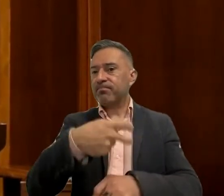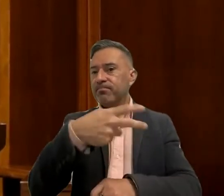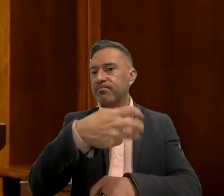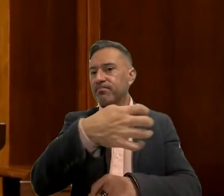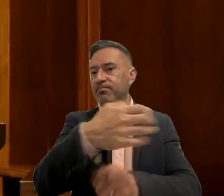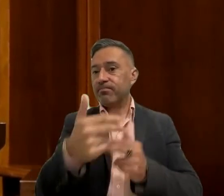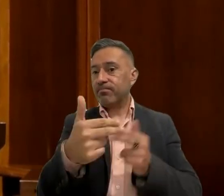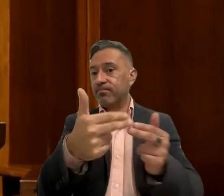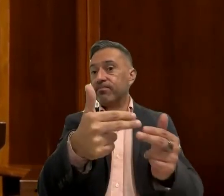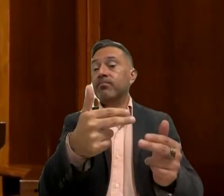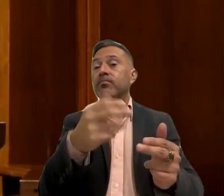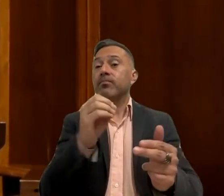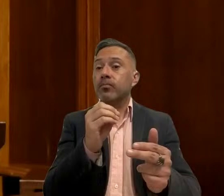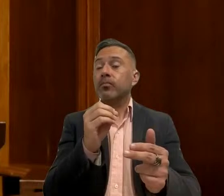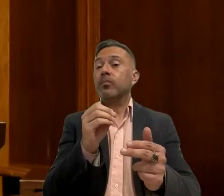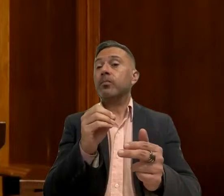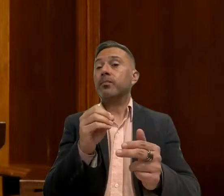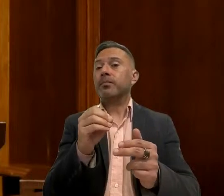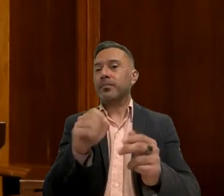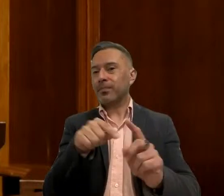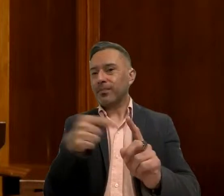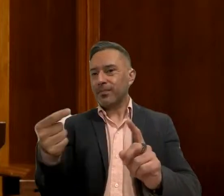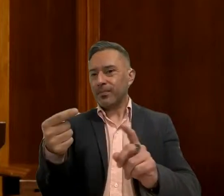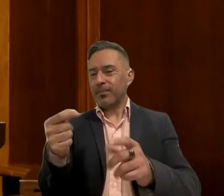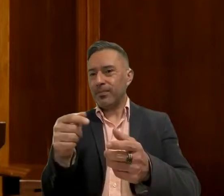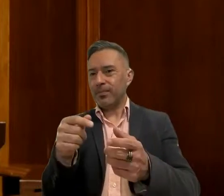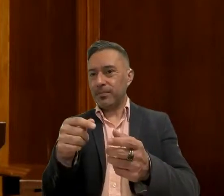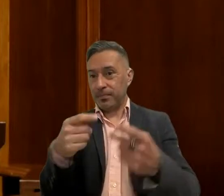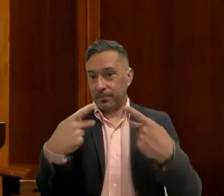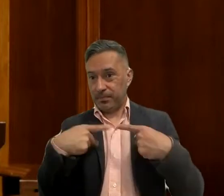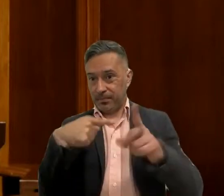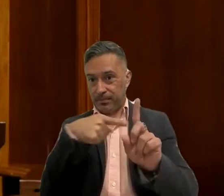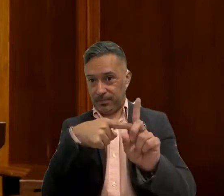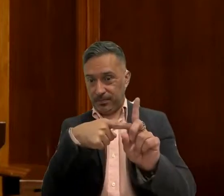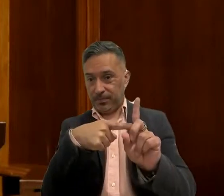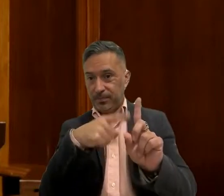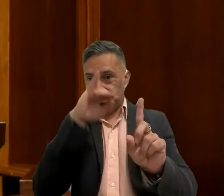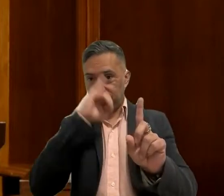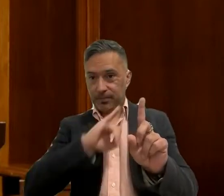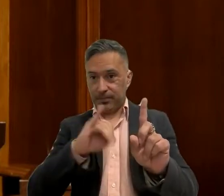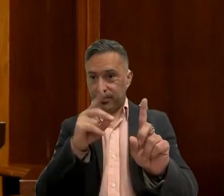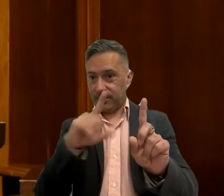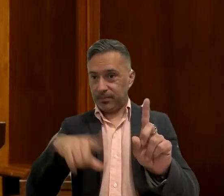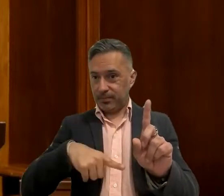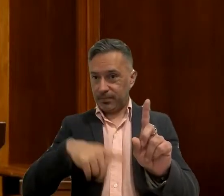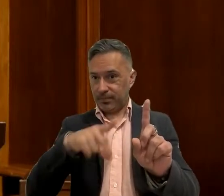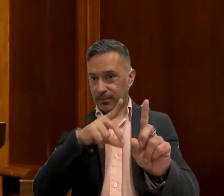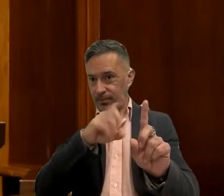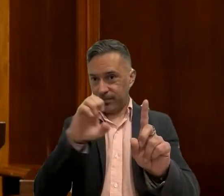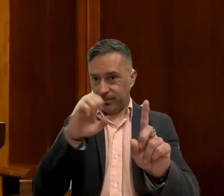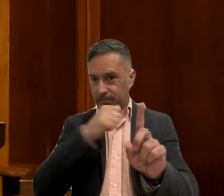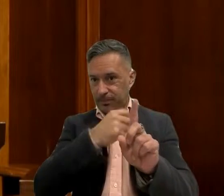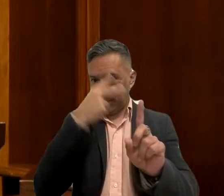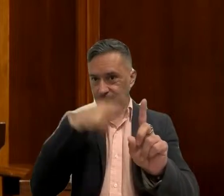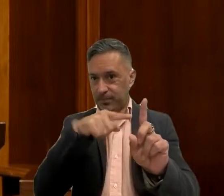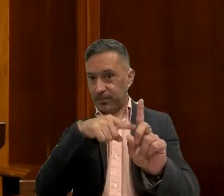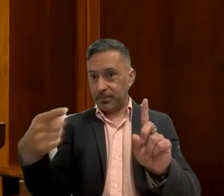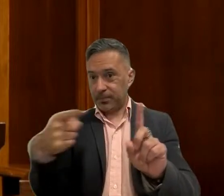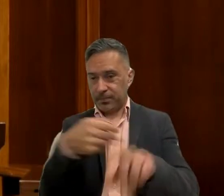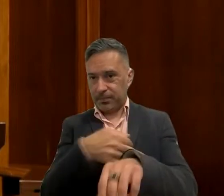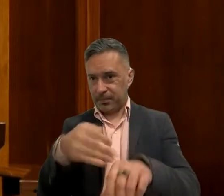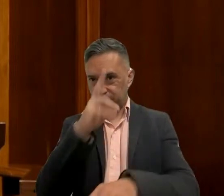afinidad hasta el 2º grado con la persona que está ejerciendo la titularidad del Poder Ejecutivo. Puntos